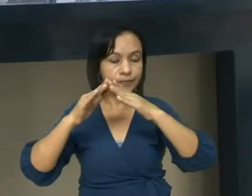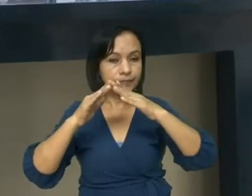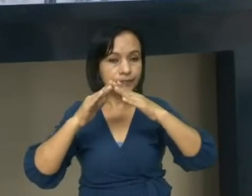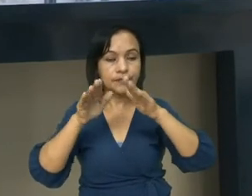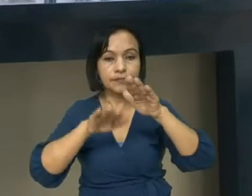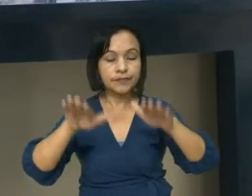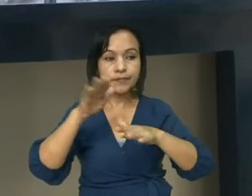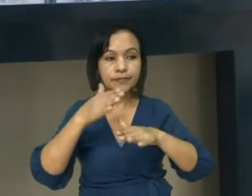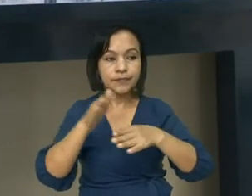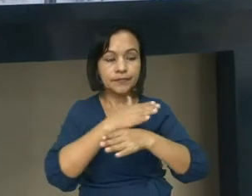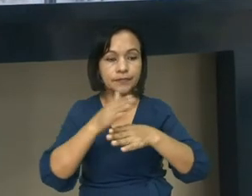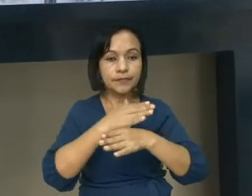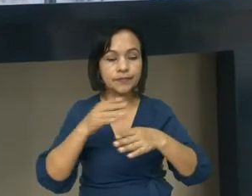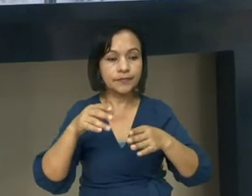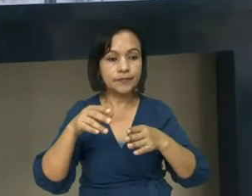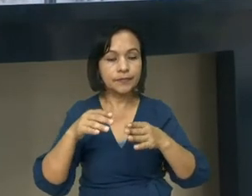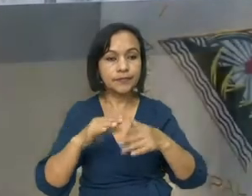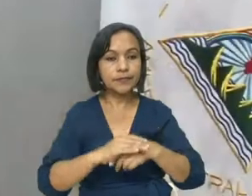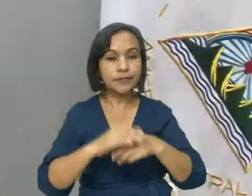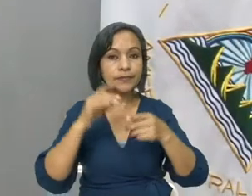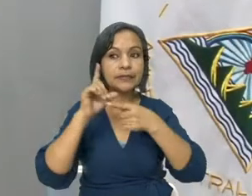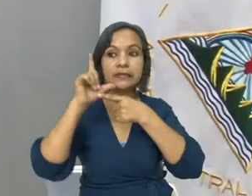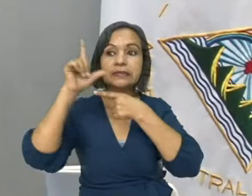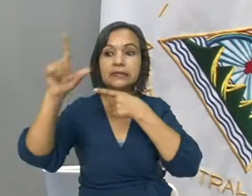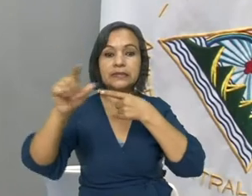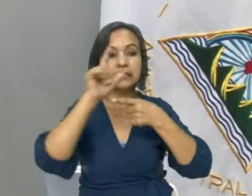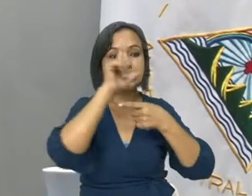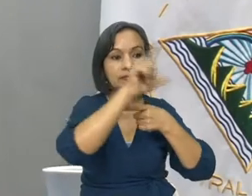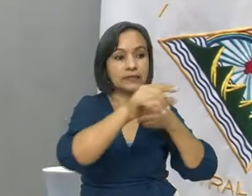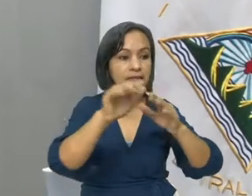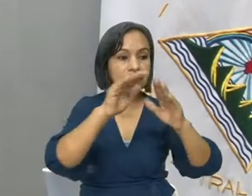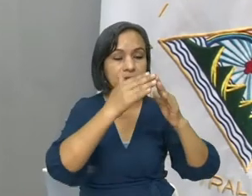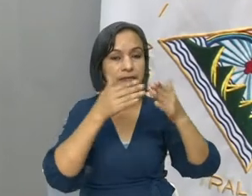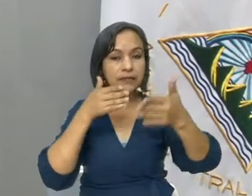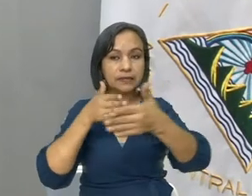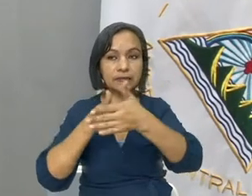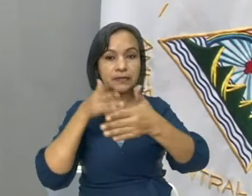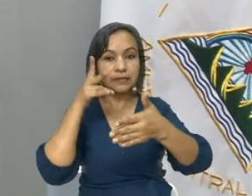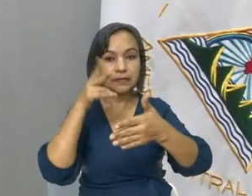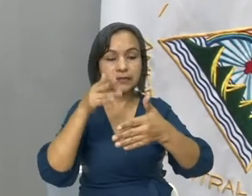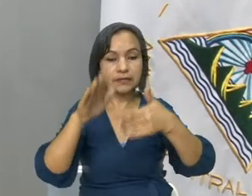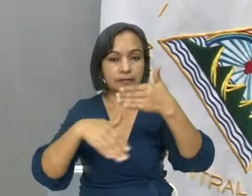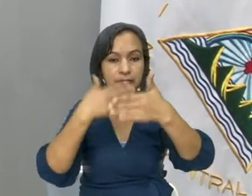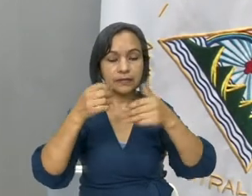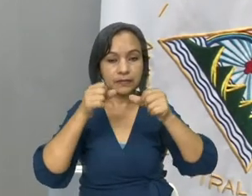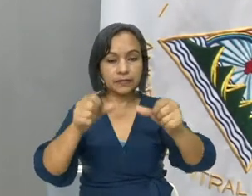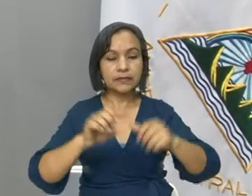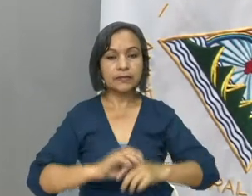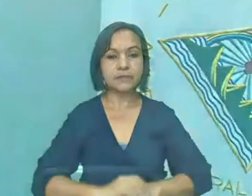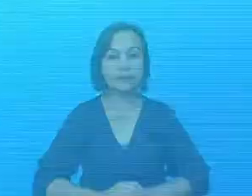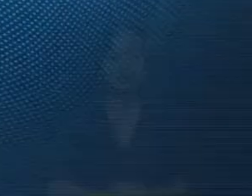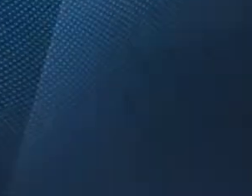poco distintas al urbano. Claro que sí. Las distancias, vaya que si no dictan también nuevas reglas. Tenemos que hacer una muy breve pausa y ya volvemos.